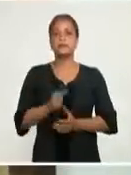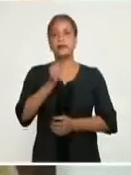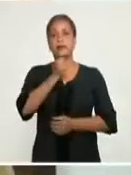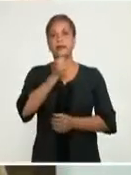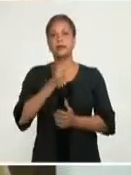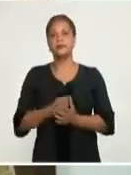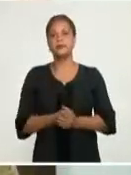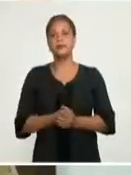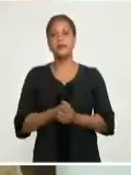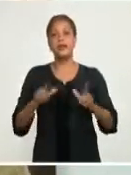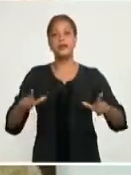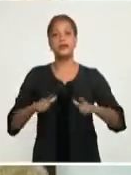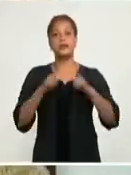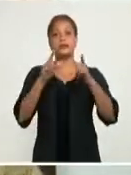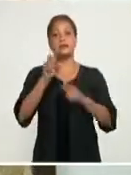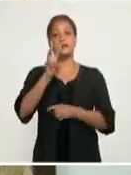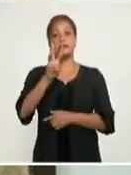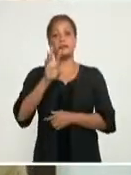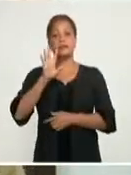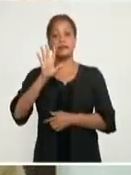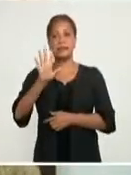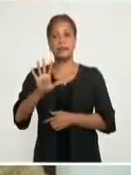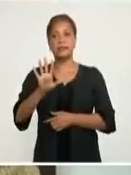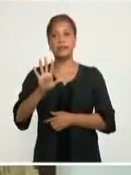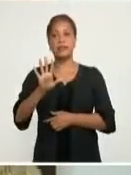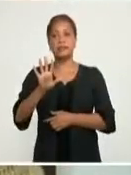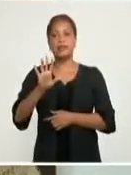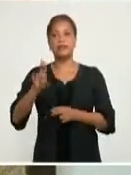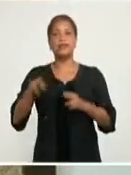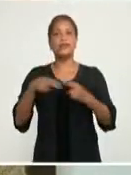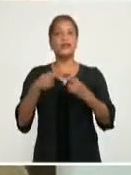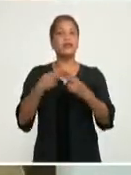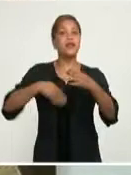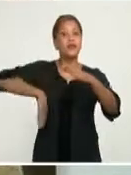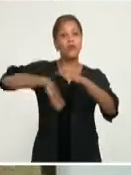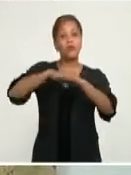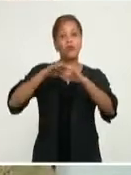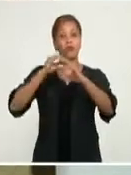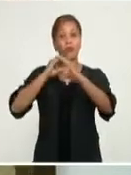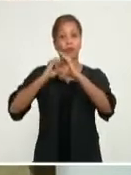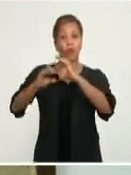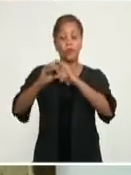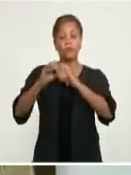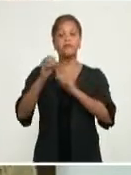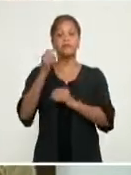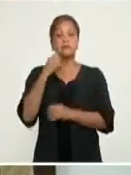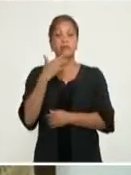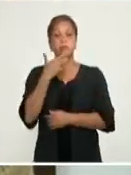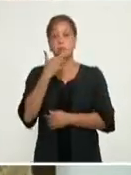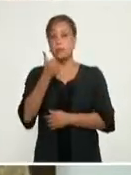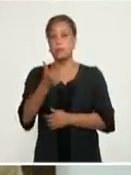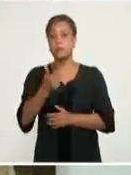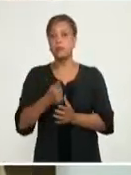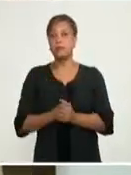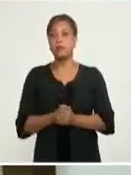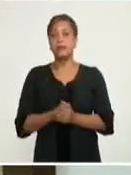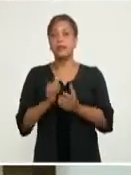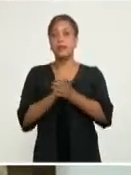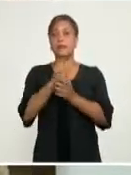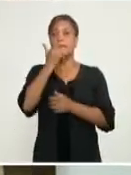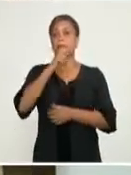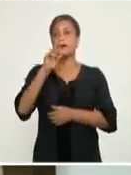En el aniversario número 35 del gol más lindo del mundo, del gol del siglo convertido por Diego Armando Maradona, me